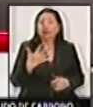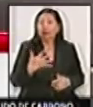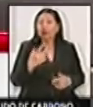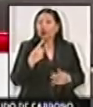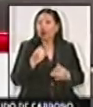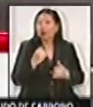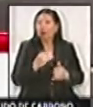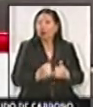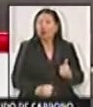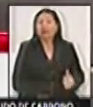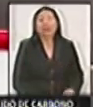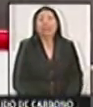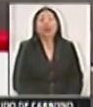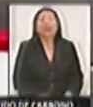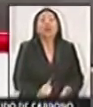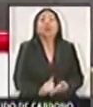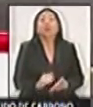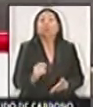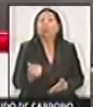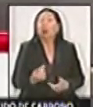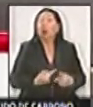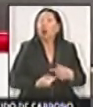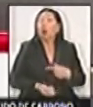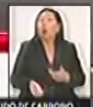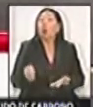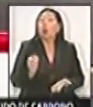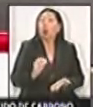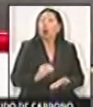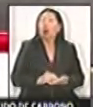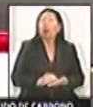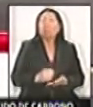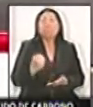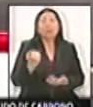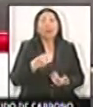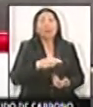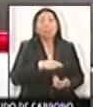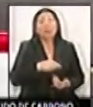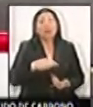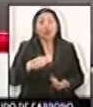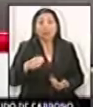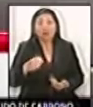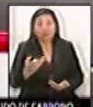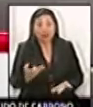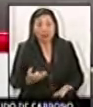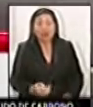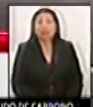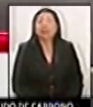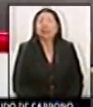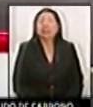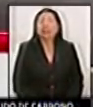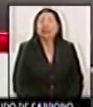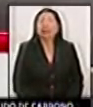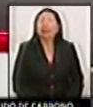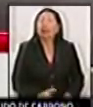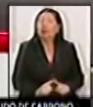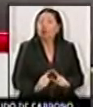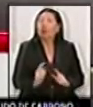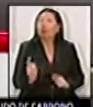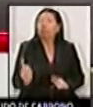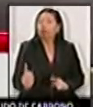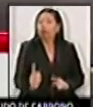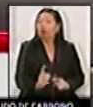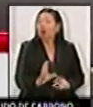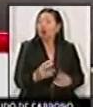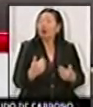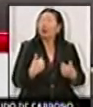disposición final, que de pronto vuelve otra vez superpoderoso al Ministerio de Economía y Finanzas, presidente. Y varios de nosotros ya